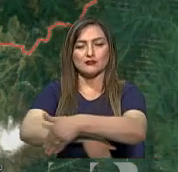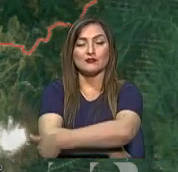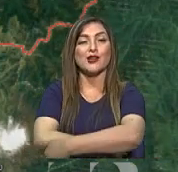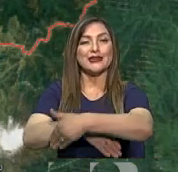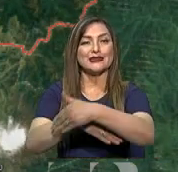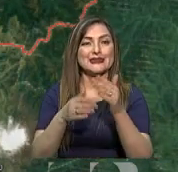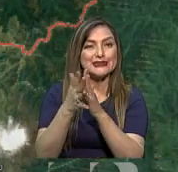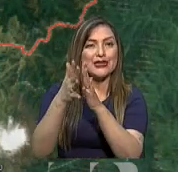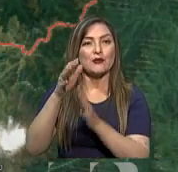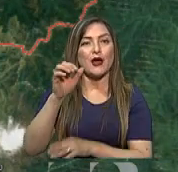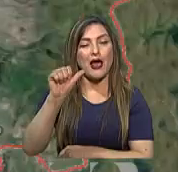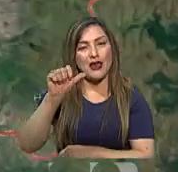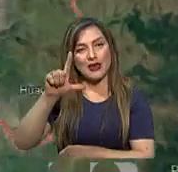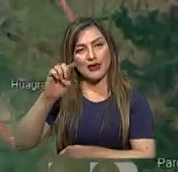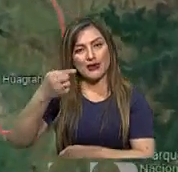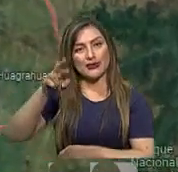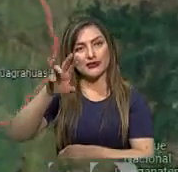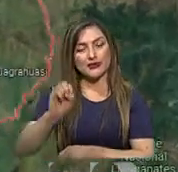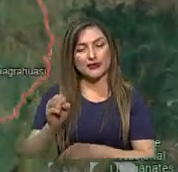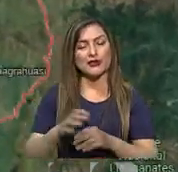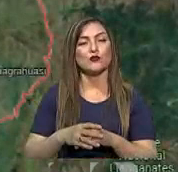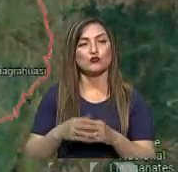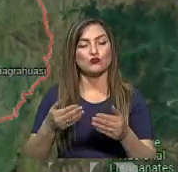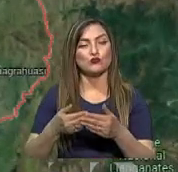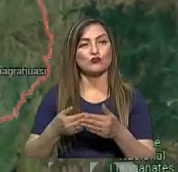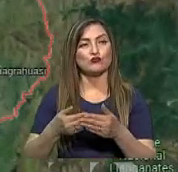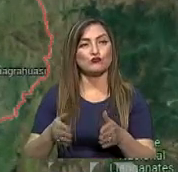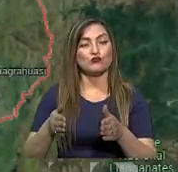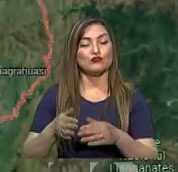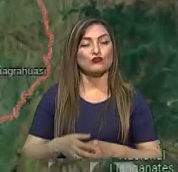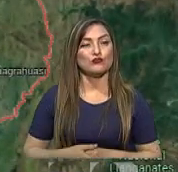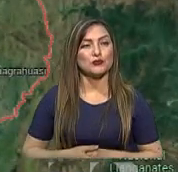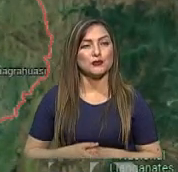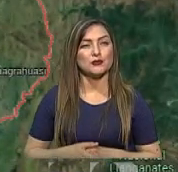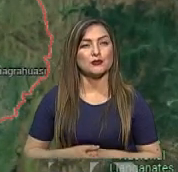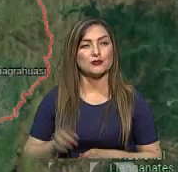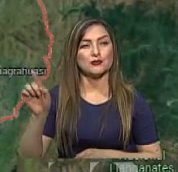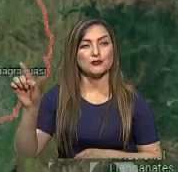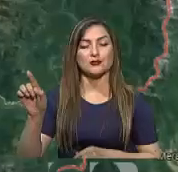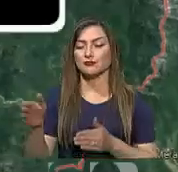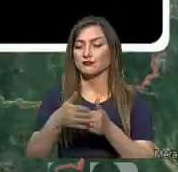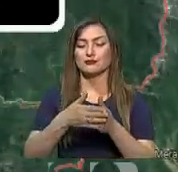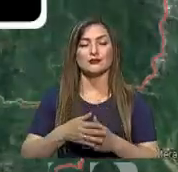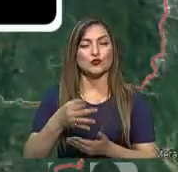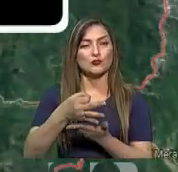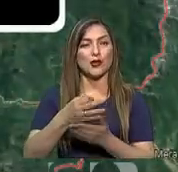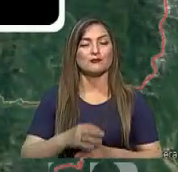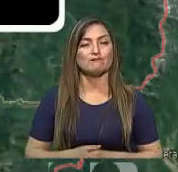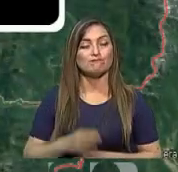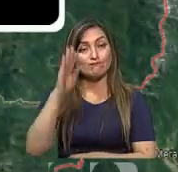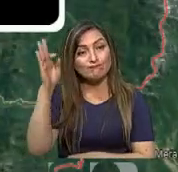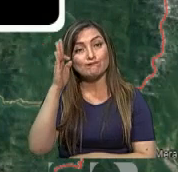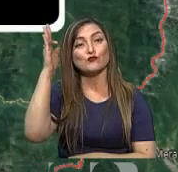alegre está deshabilitada en cotopaxi se mantiene cerrada la vía púgil y la maná en tungurahua